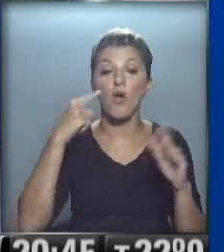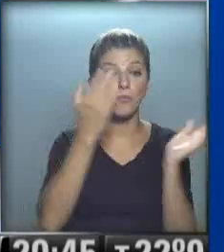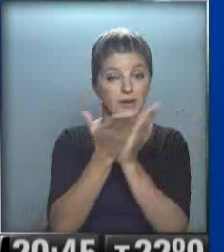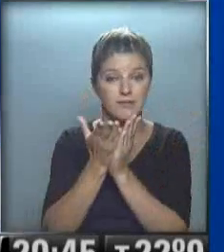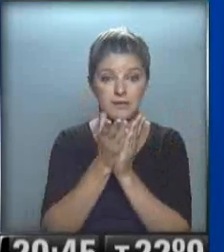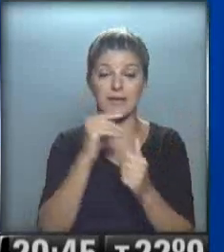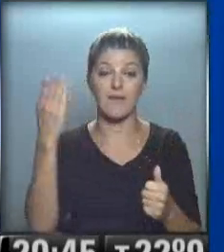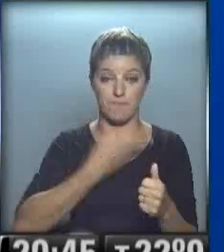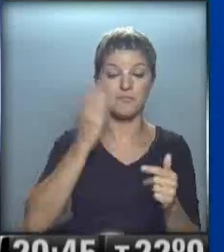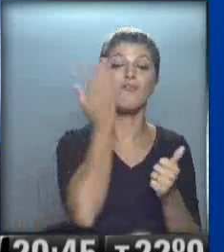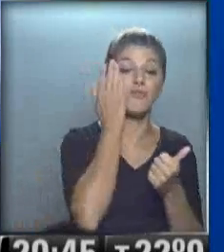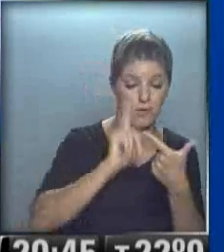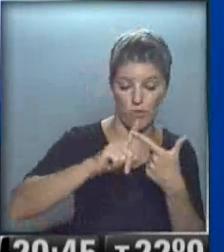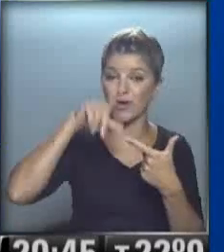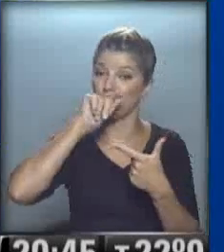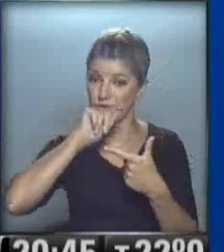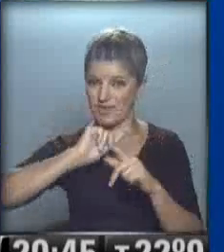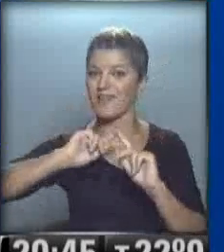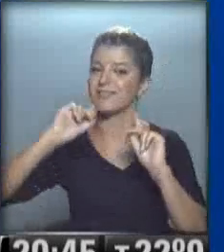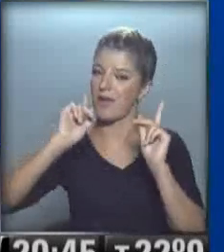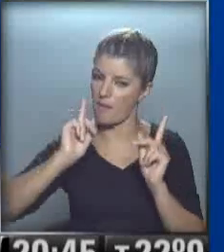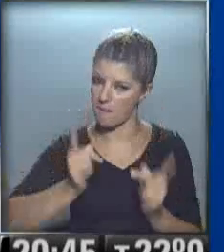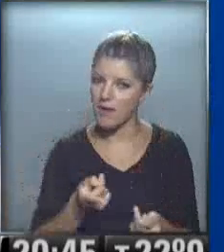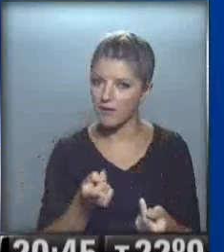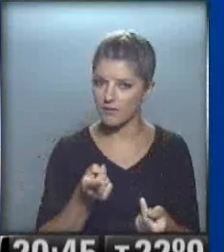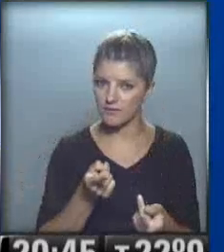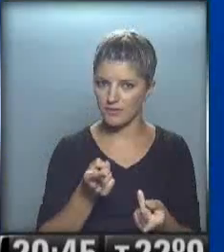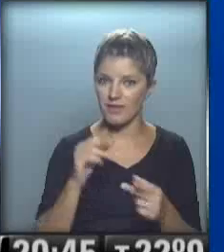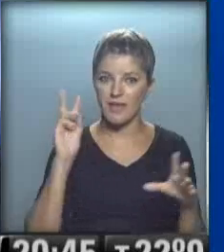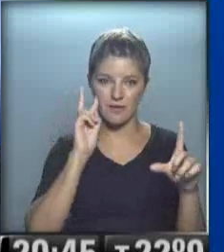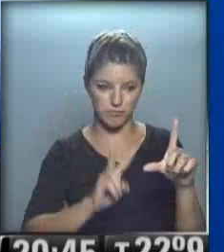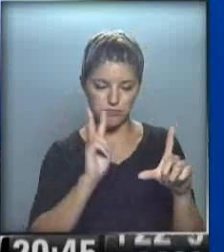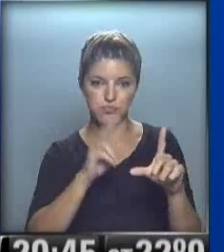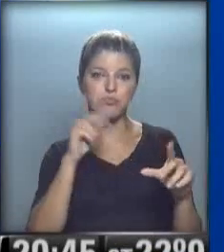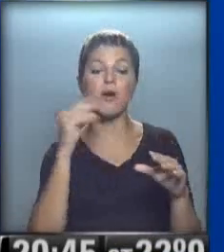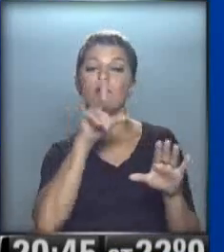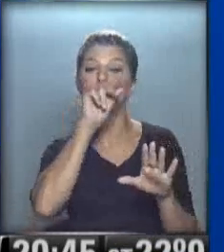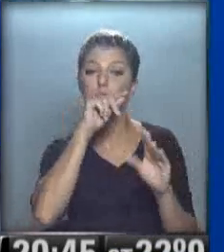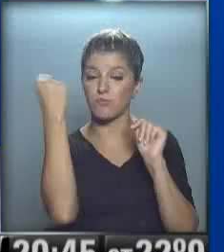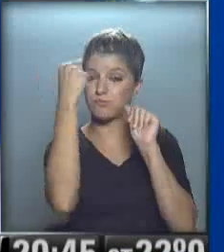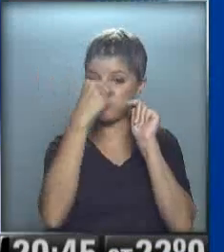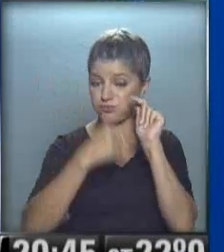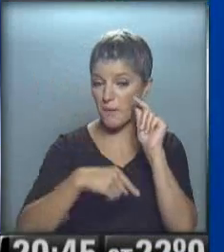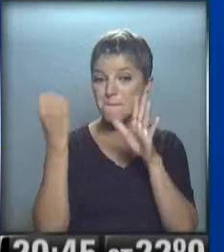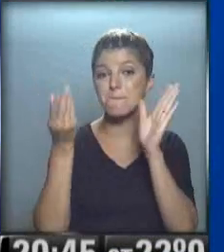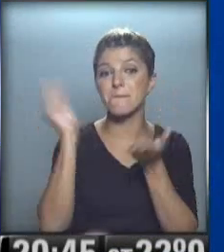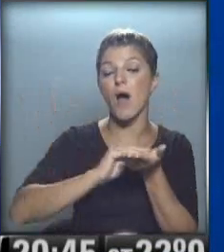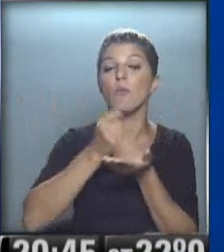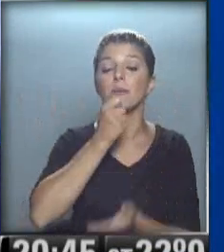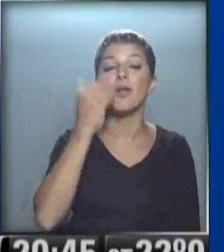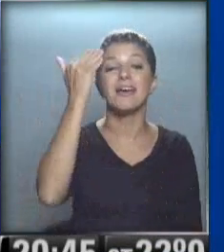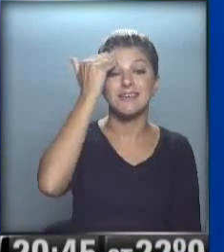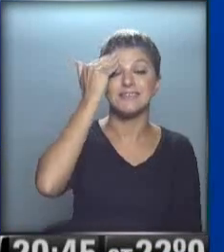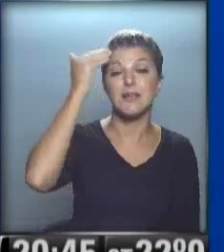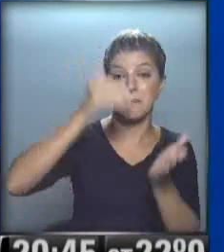que Facebook y Twitter van a superar la cantidad de visitas y de tweets. A tal punto, de 15 millones